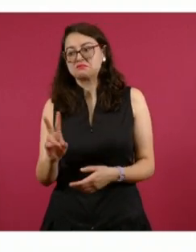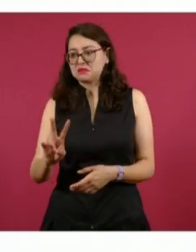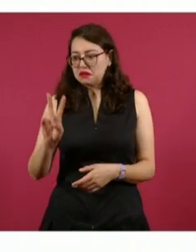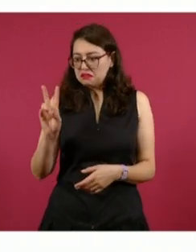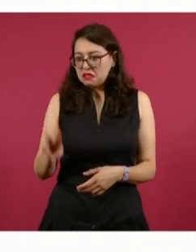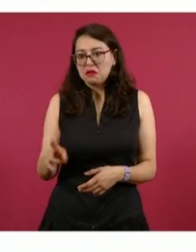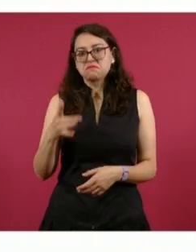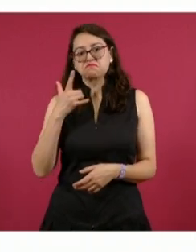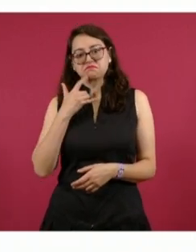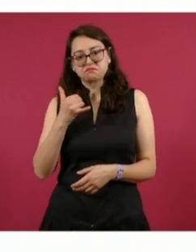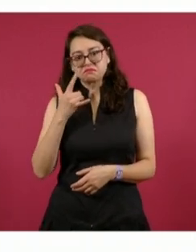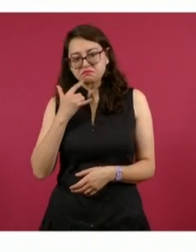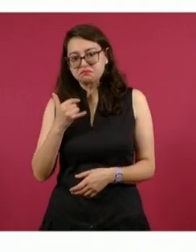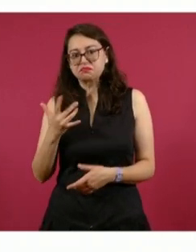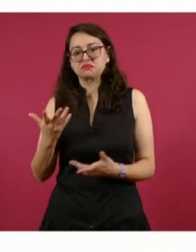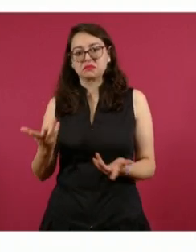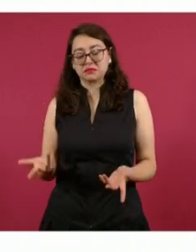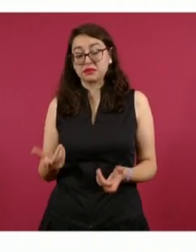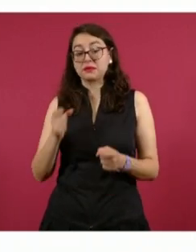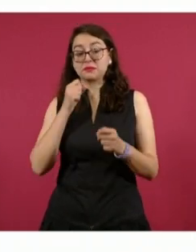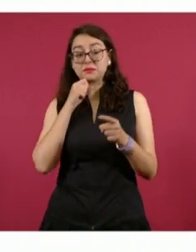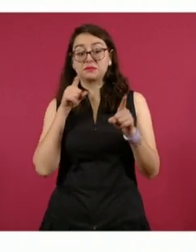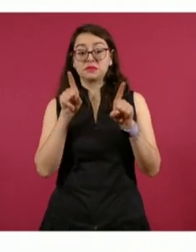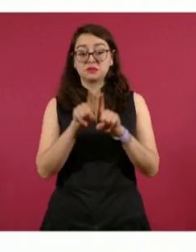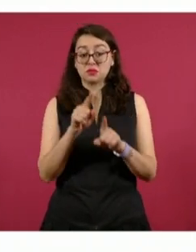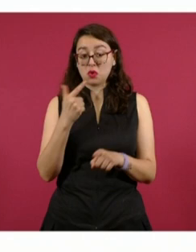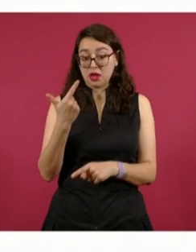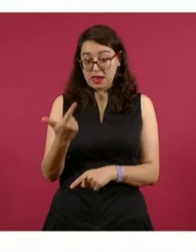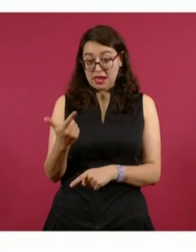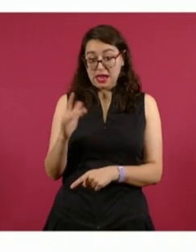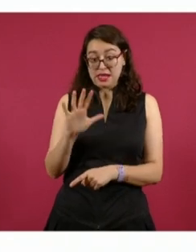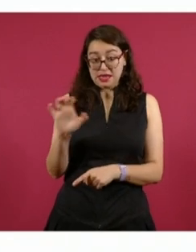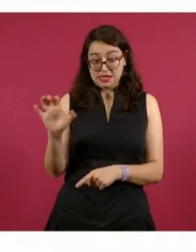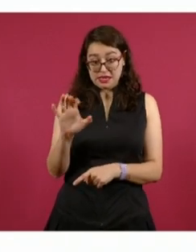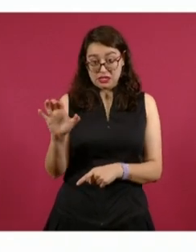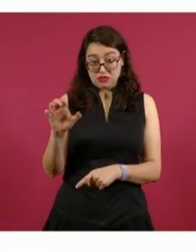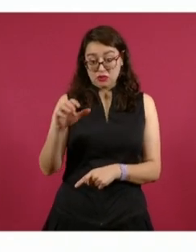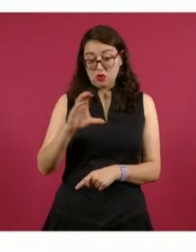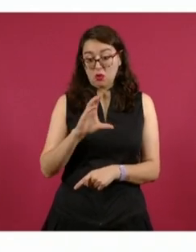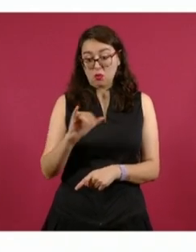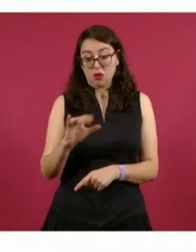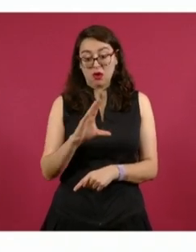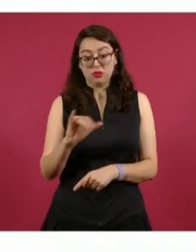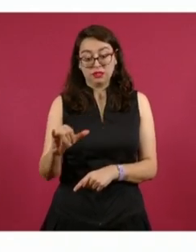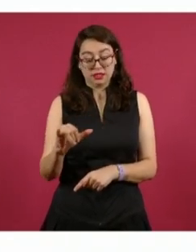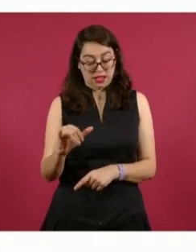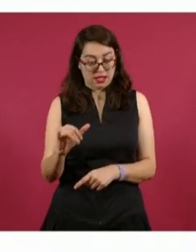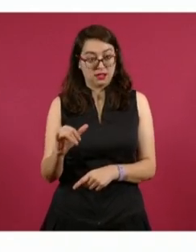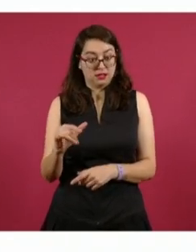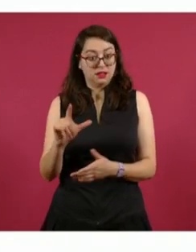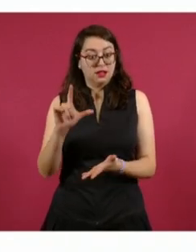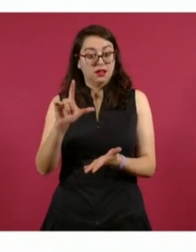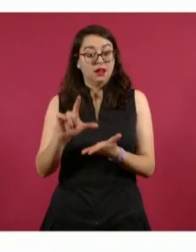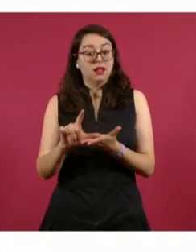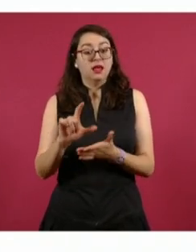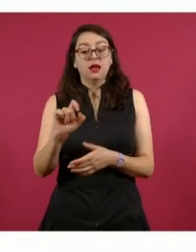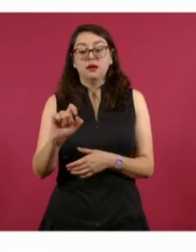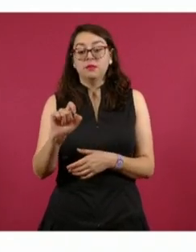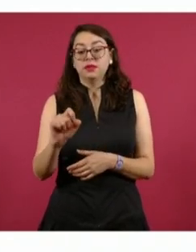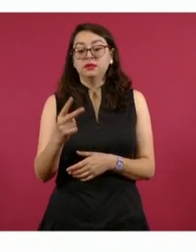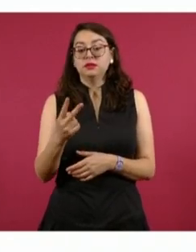con los consumidores, y por ejemplo G500 en Cuautitlán, Izcalli, aquí cerquita de la Ciudad de México, quien dio el litro en